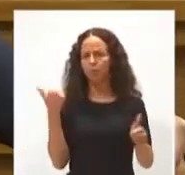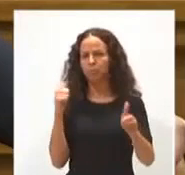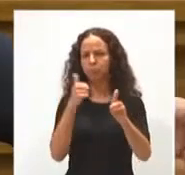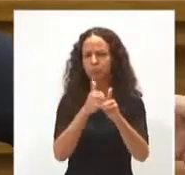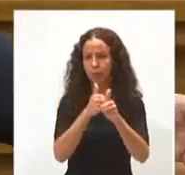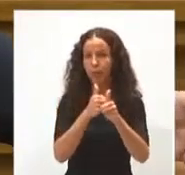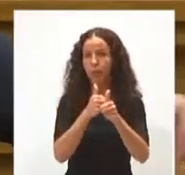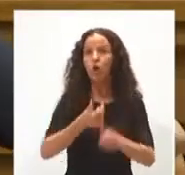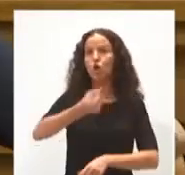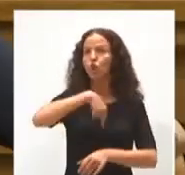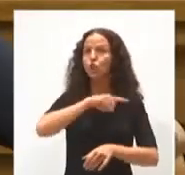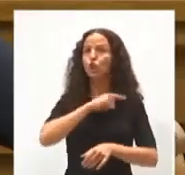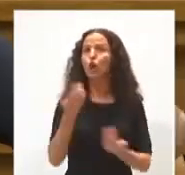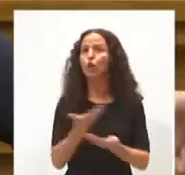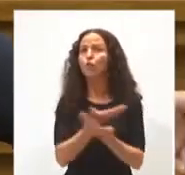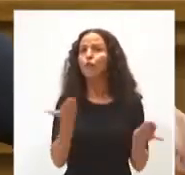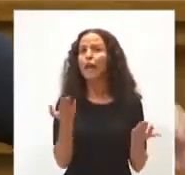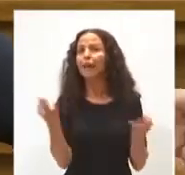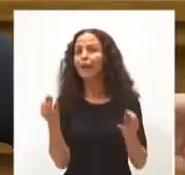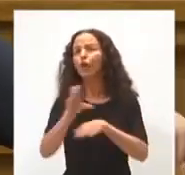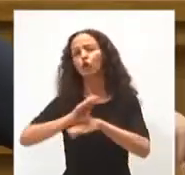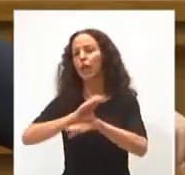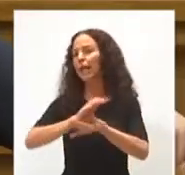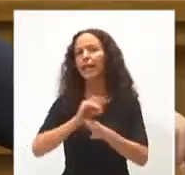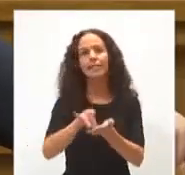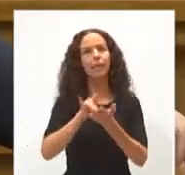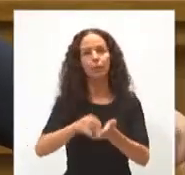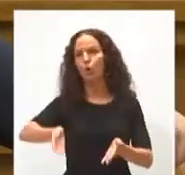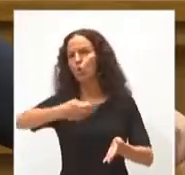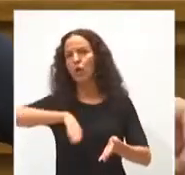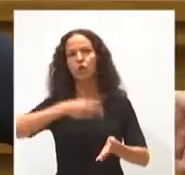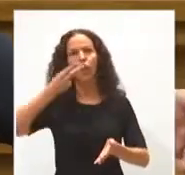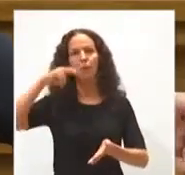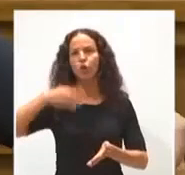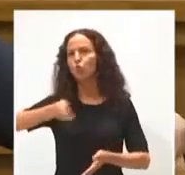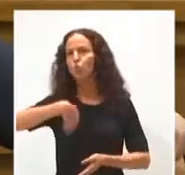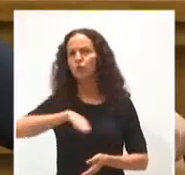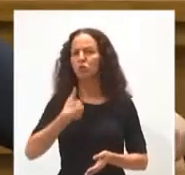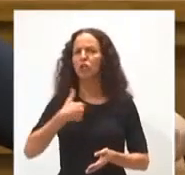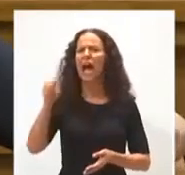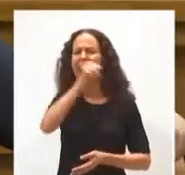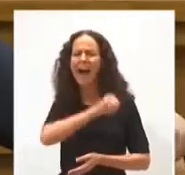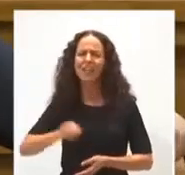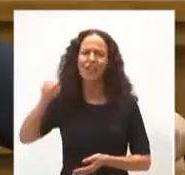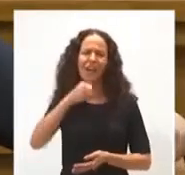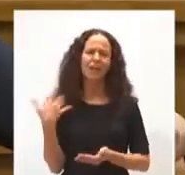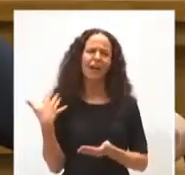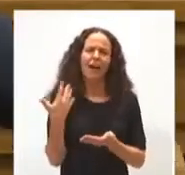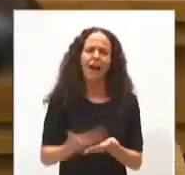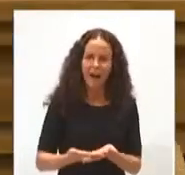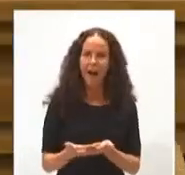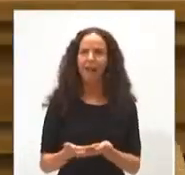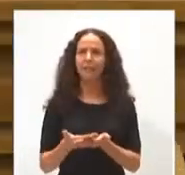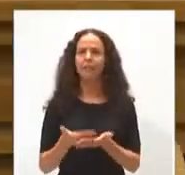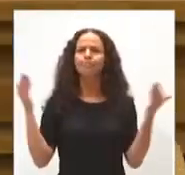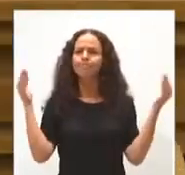nosotros nos vamos a fiar de nuestra consejería de nuestros servicios y de nuestros expertos que llevan muchos años teniendo nos como una comunidad